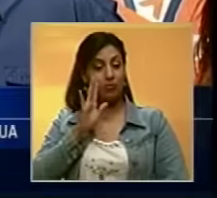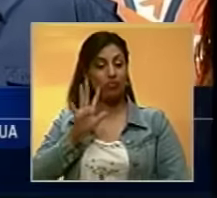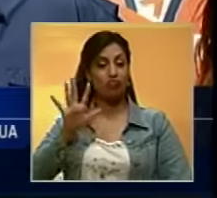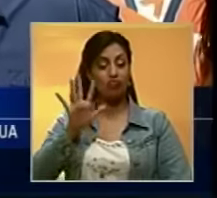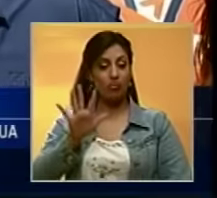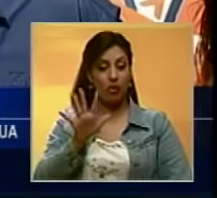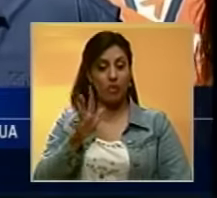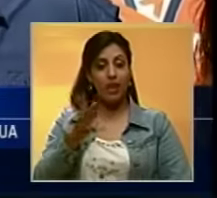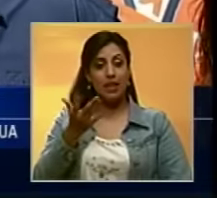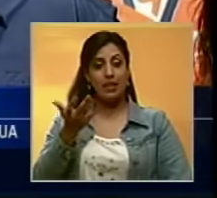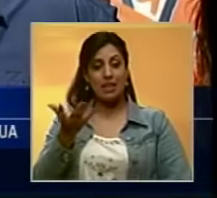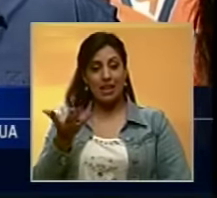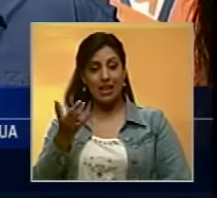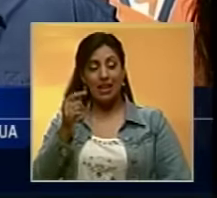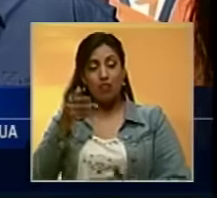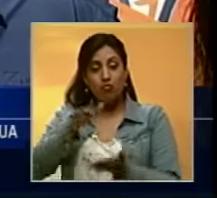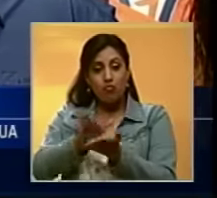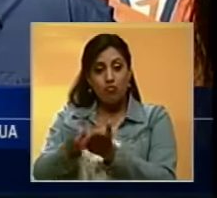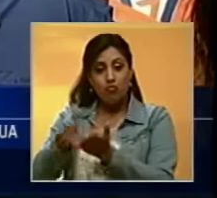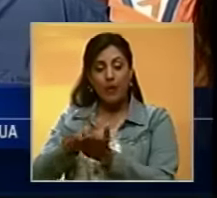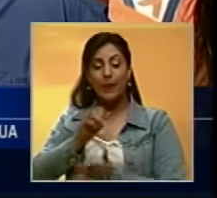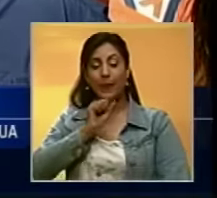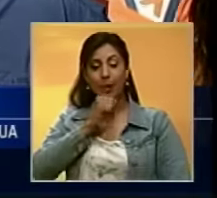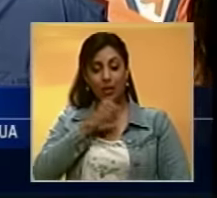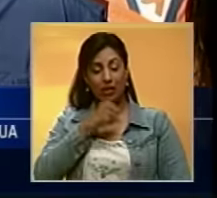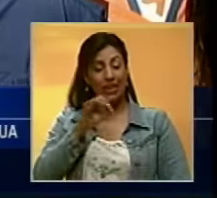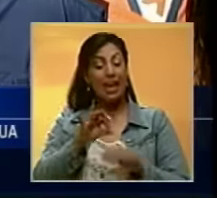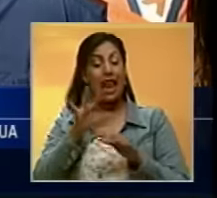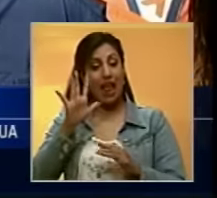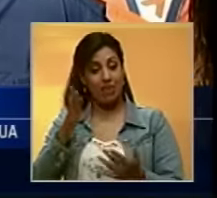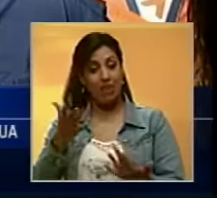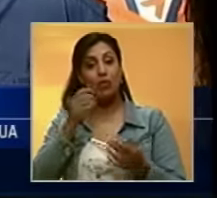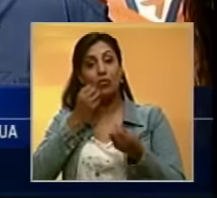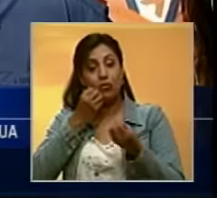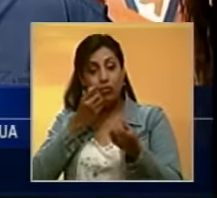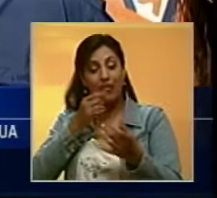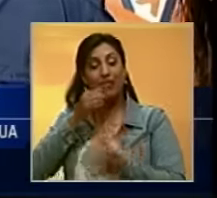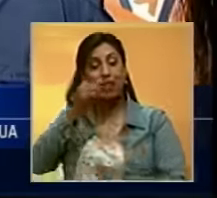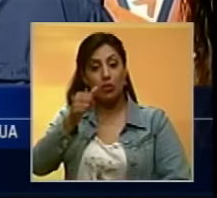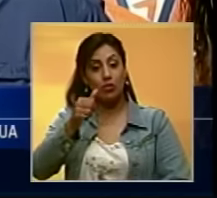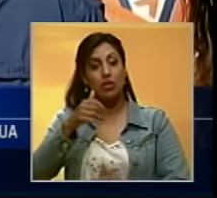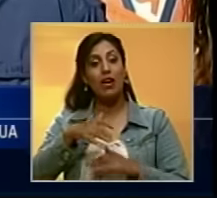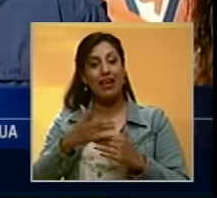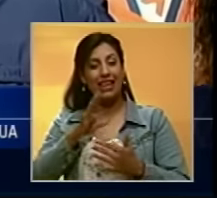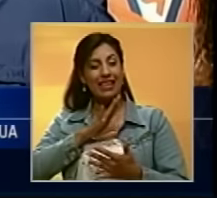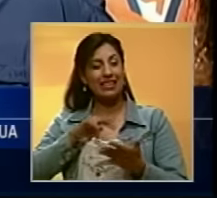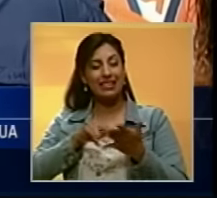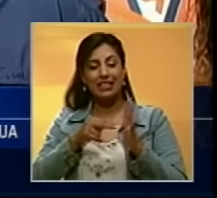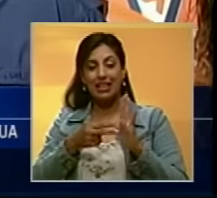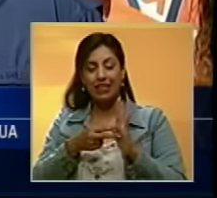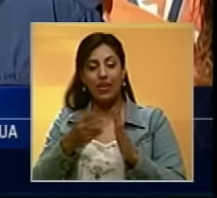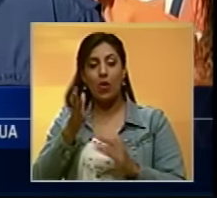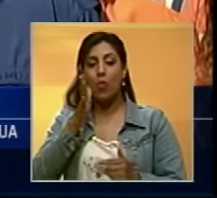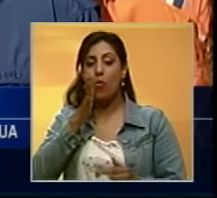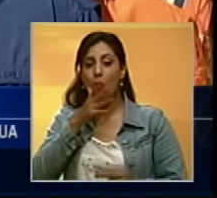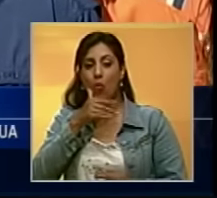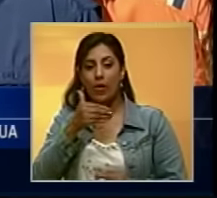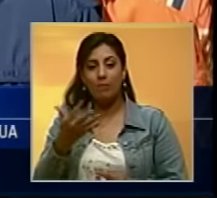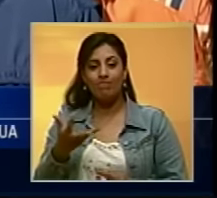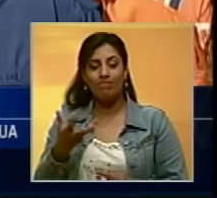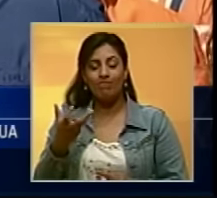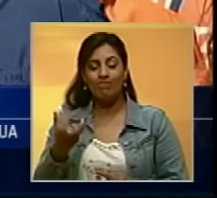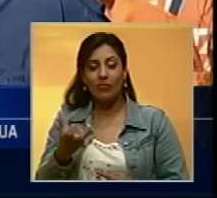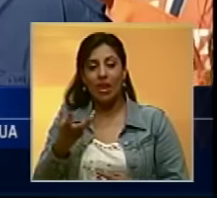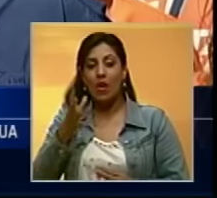que que que estas muertes Y esto es lo grave y por eso es el fundamento de la denuncia tienen que ver con falta de